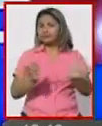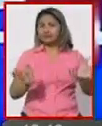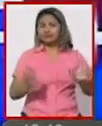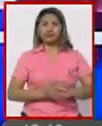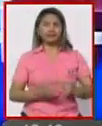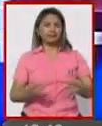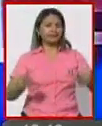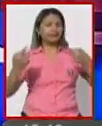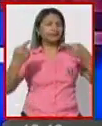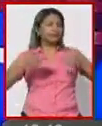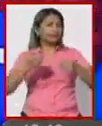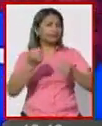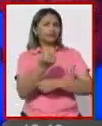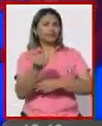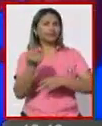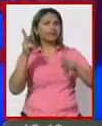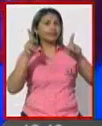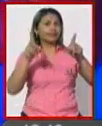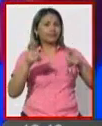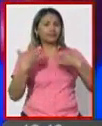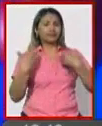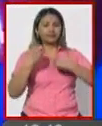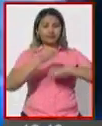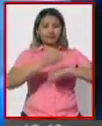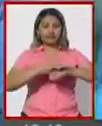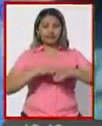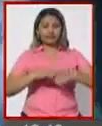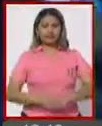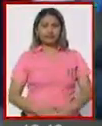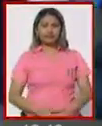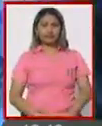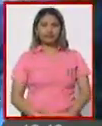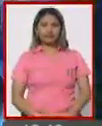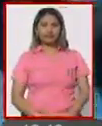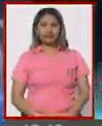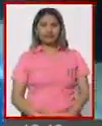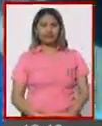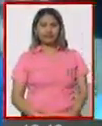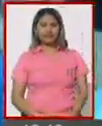este enfrentamiento, varias personas resultaron heridas.